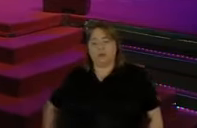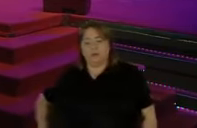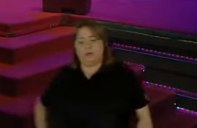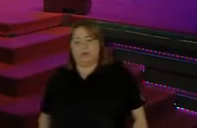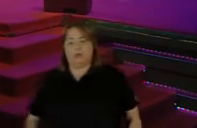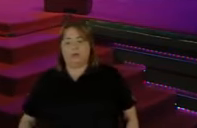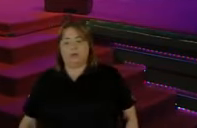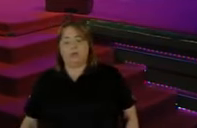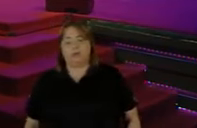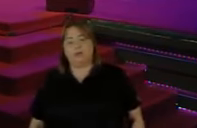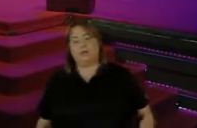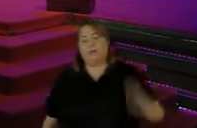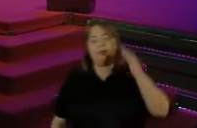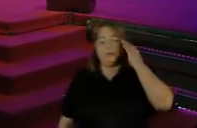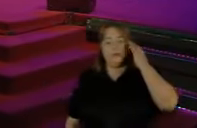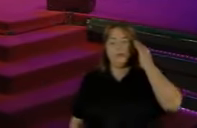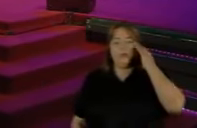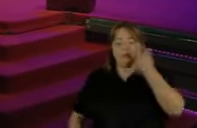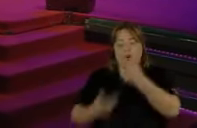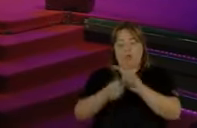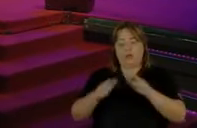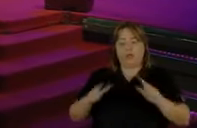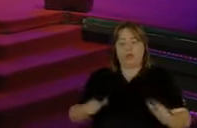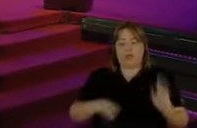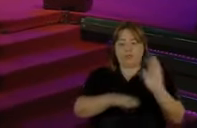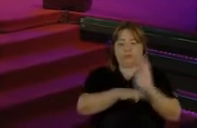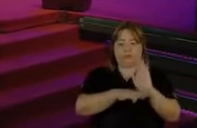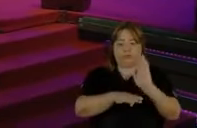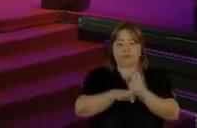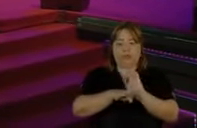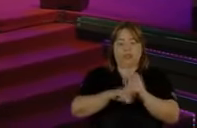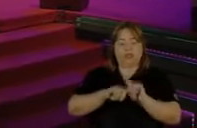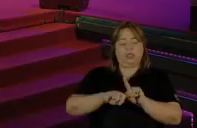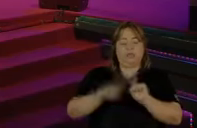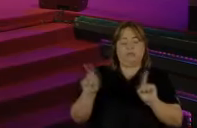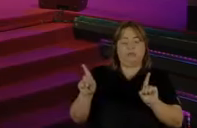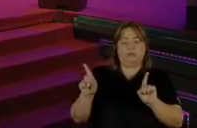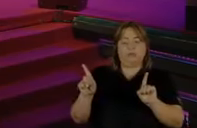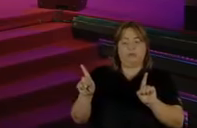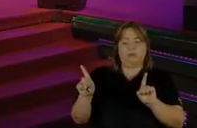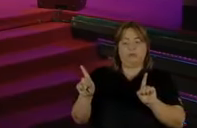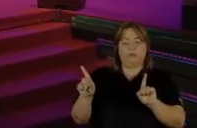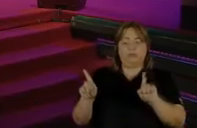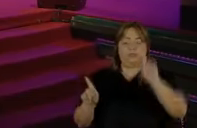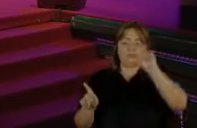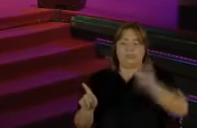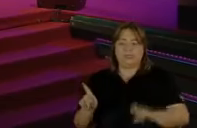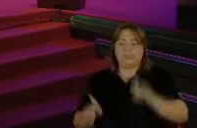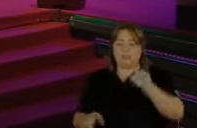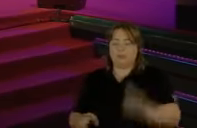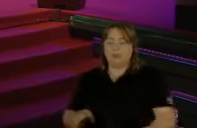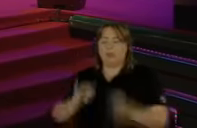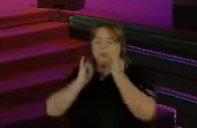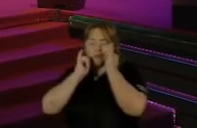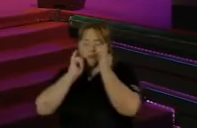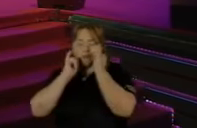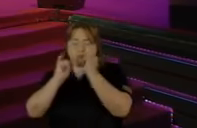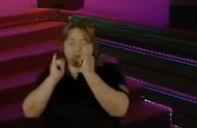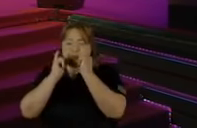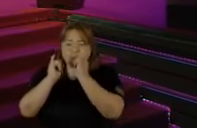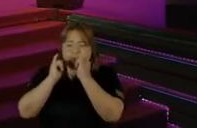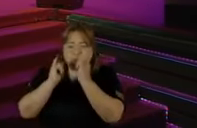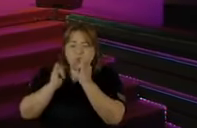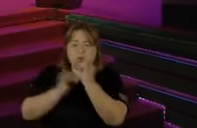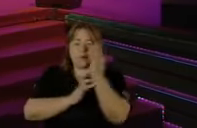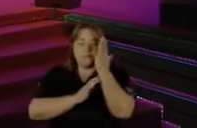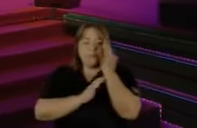el idioma del empresarismo es diferente. Es bien necesario que sean instruidos, que sean dirigidos,